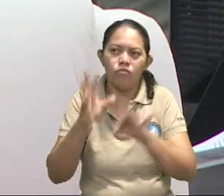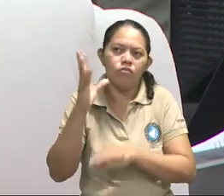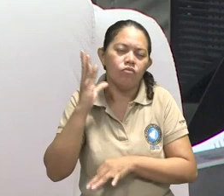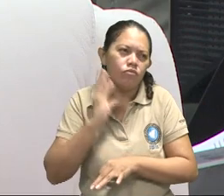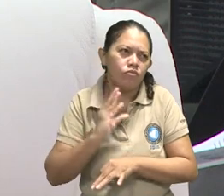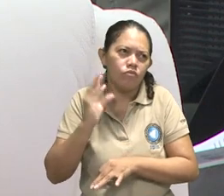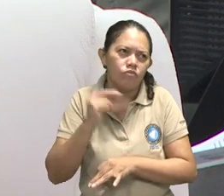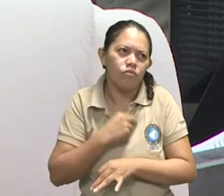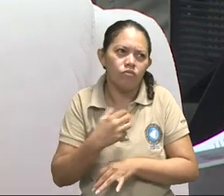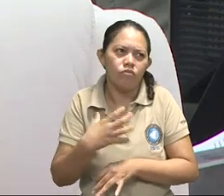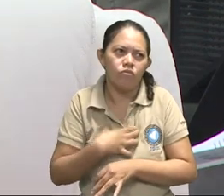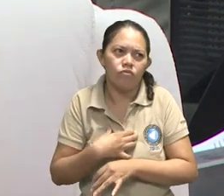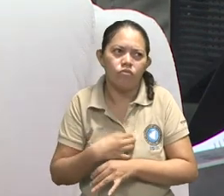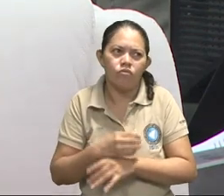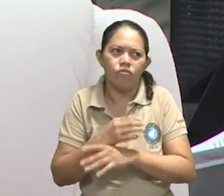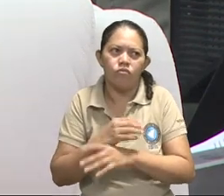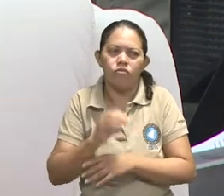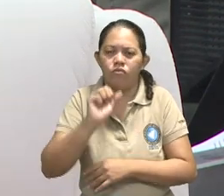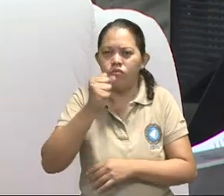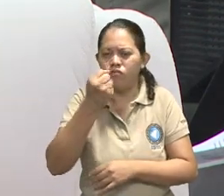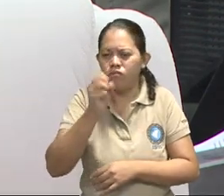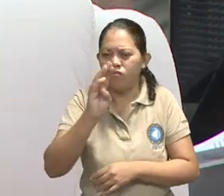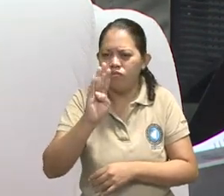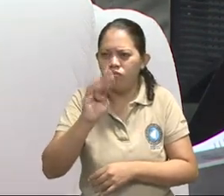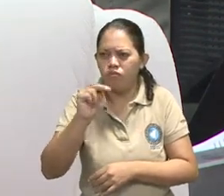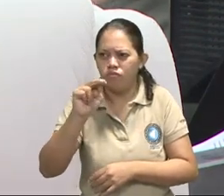experimental sandbox.